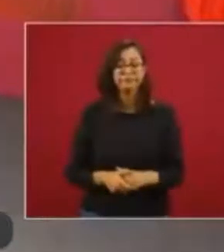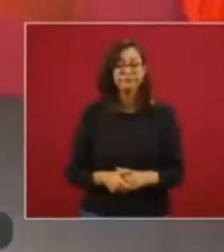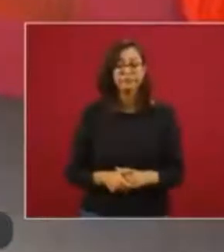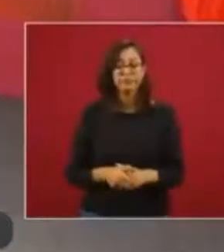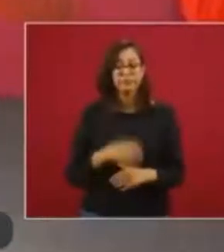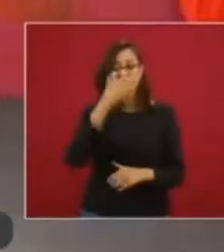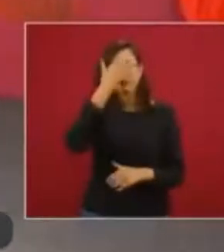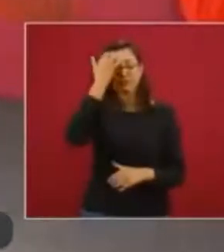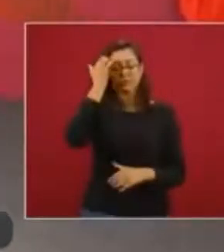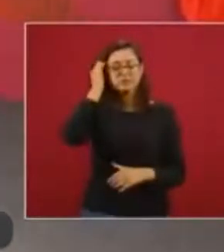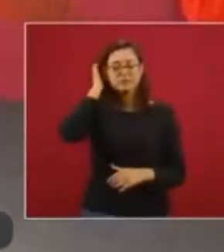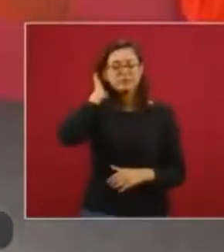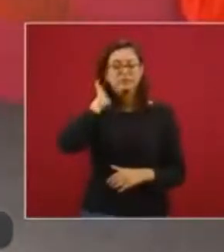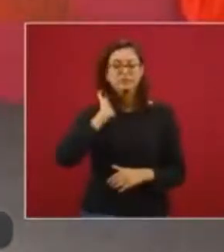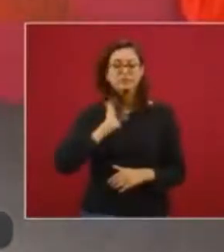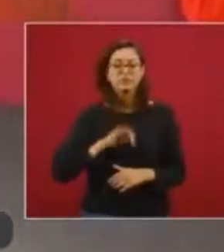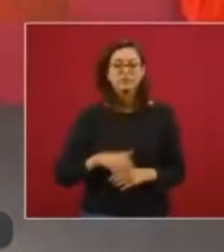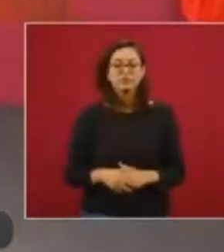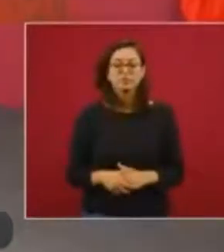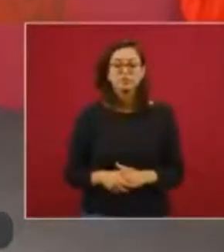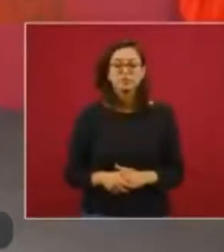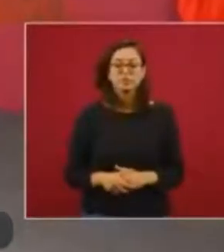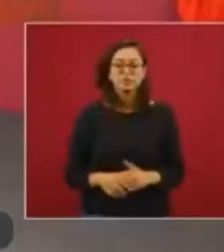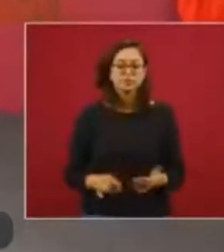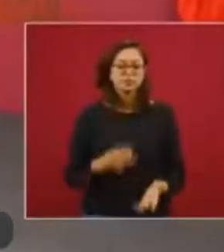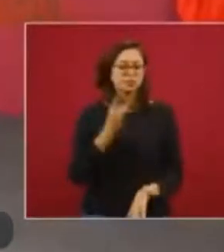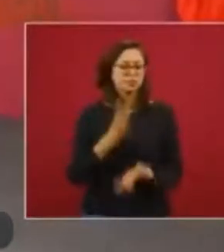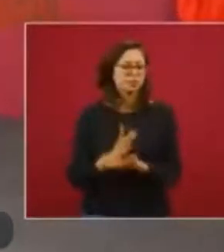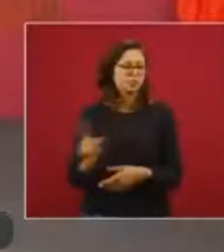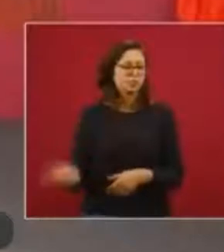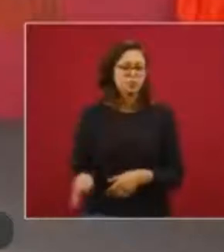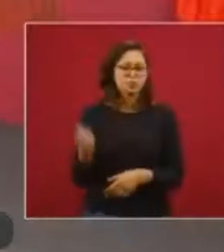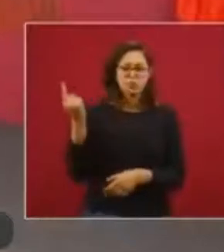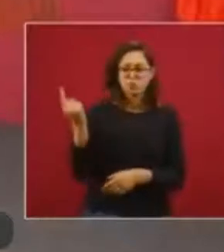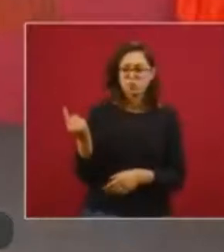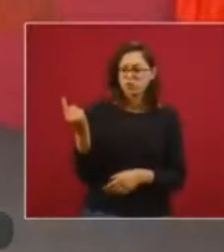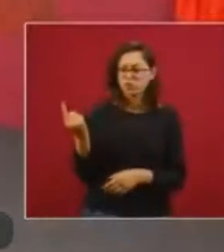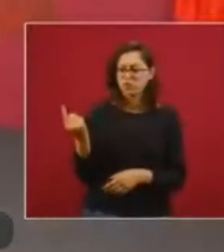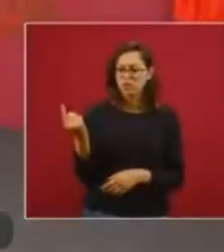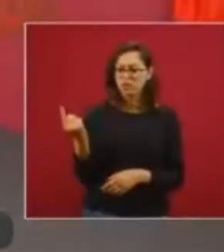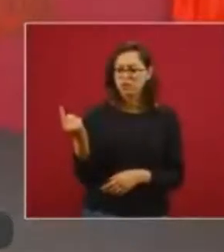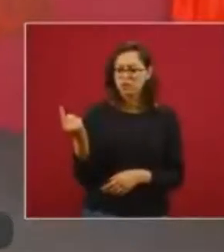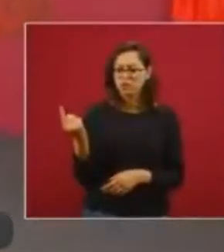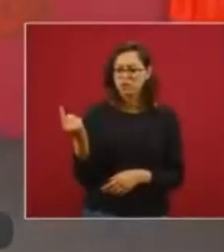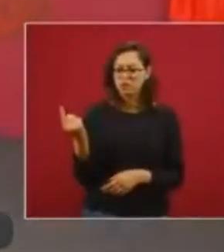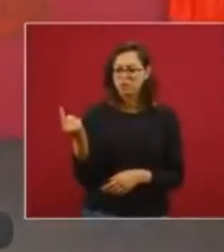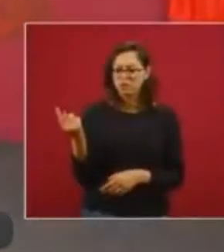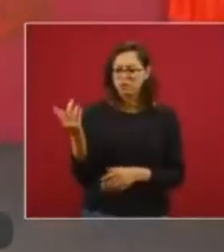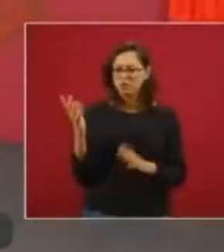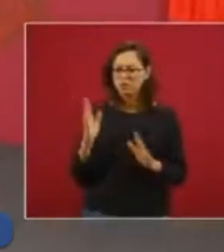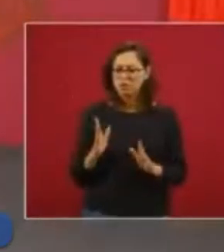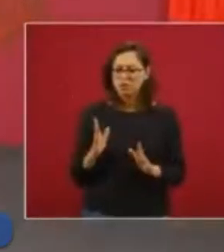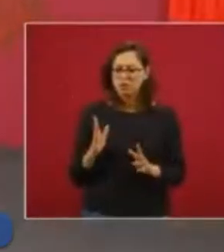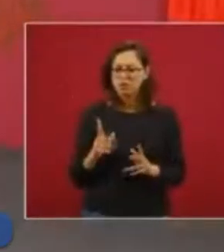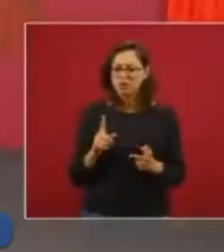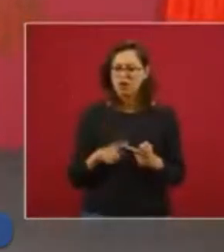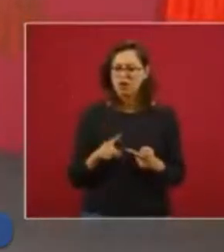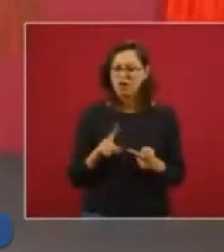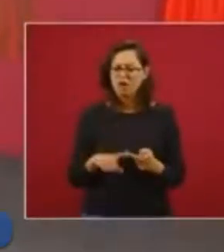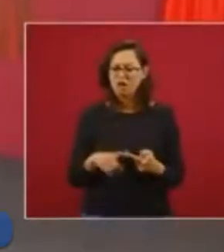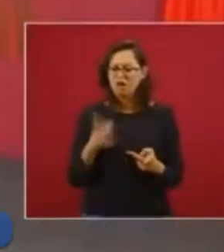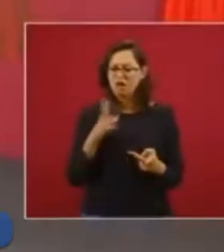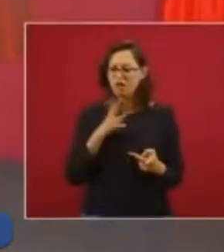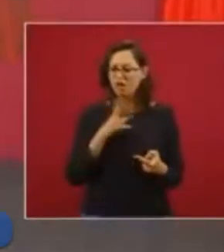Solo es el único caso, bueno, las otras amenazas, cuando el atentado